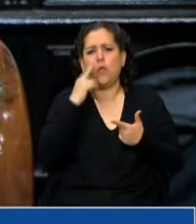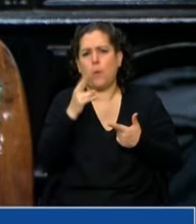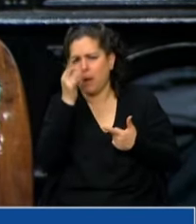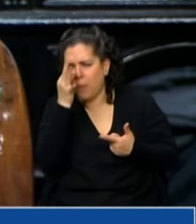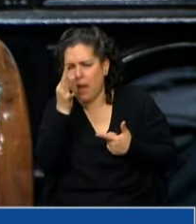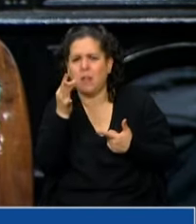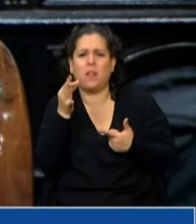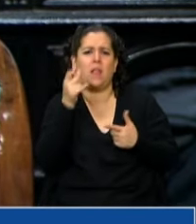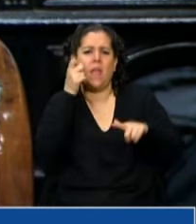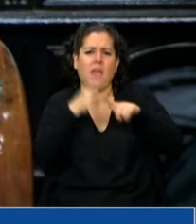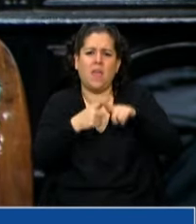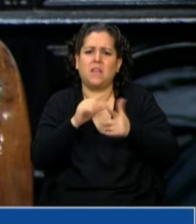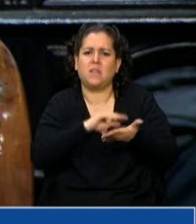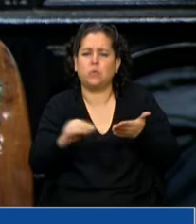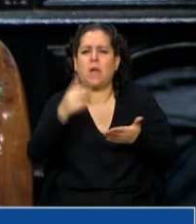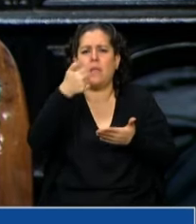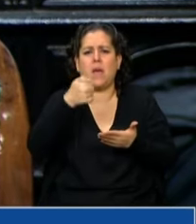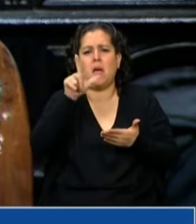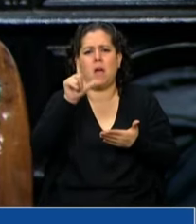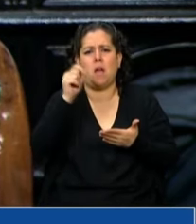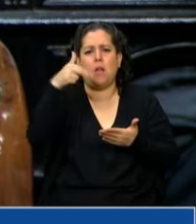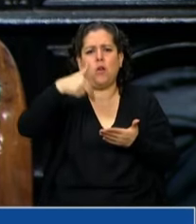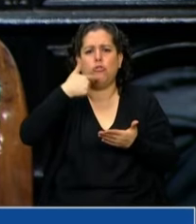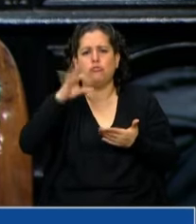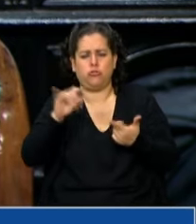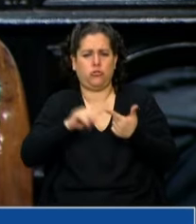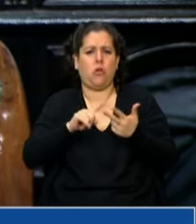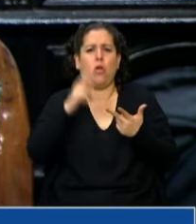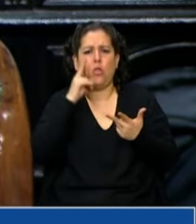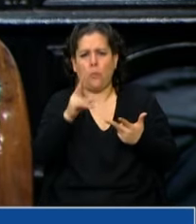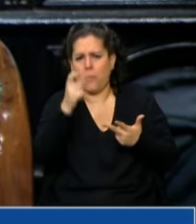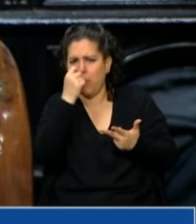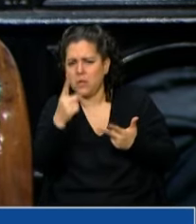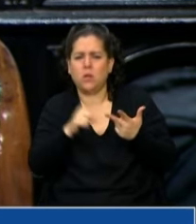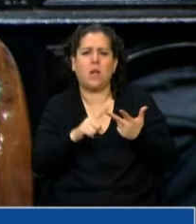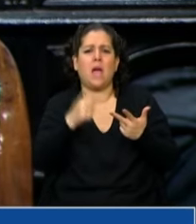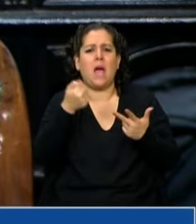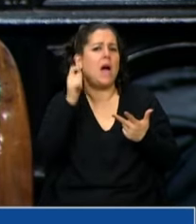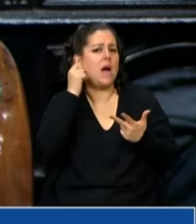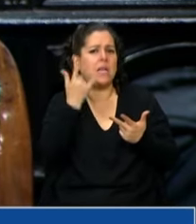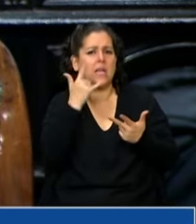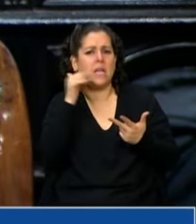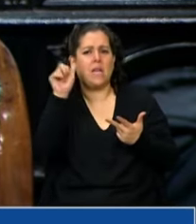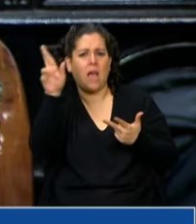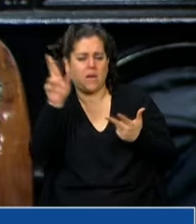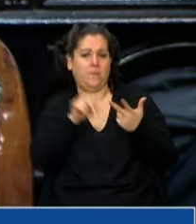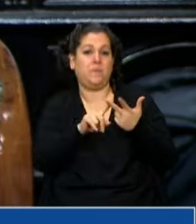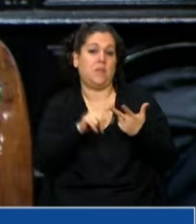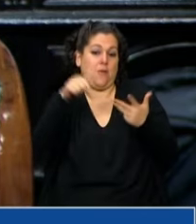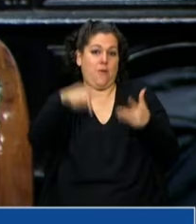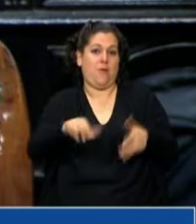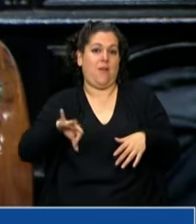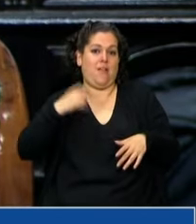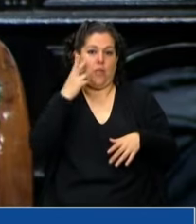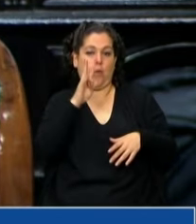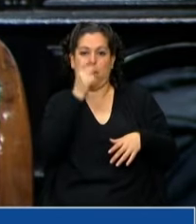2020 por la exdiputada Laura Alonso, en el 2021 por la diputada Daniela Vilar, y bueno, y en esta ocasión tengo